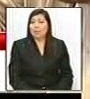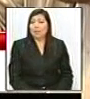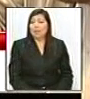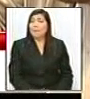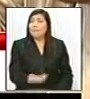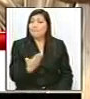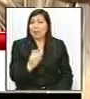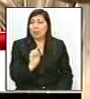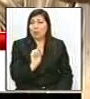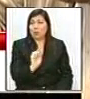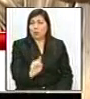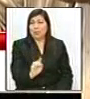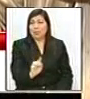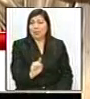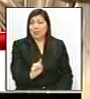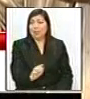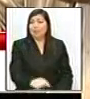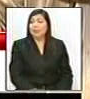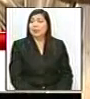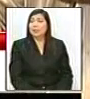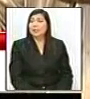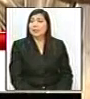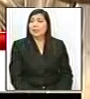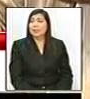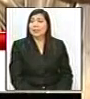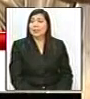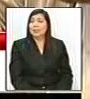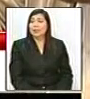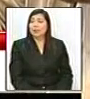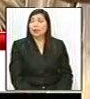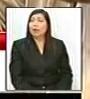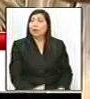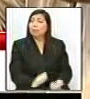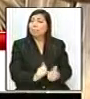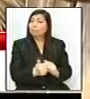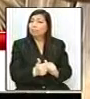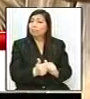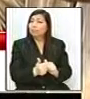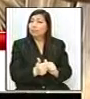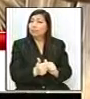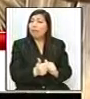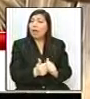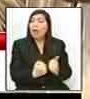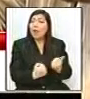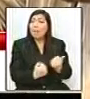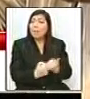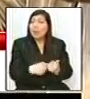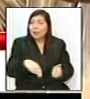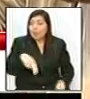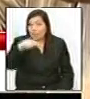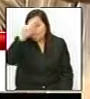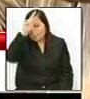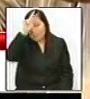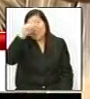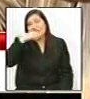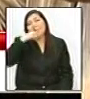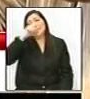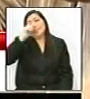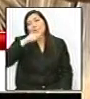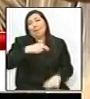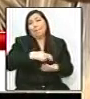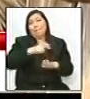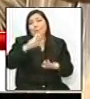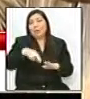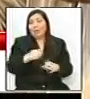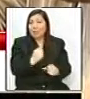pido a usted, presidente, y traslado al ministro, conviértanse en referentes, que el Perú necesita de